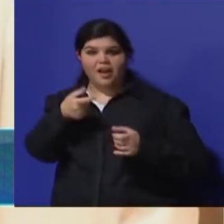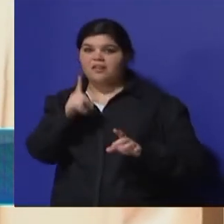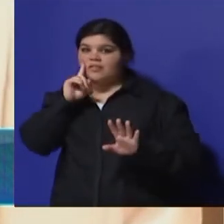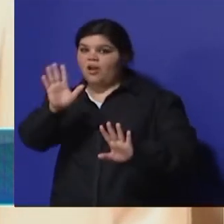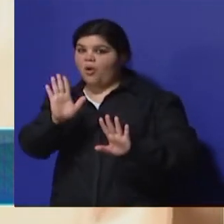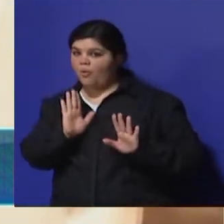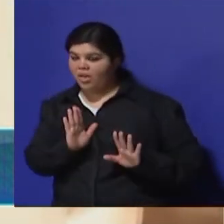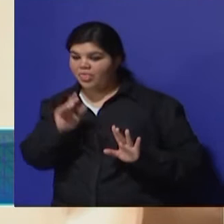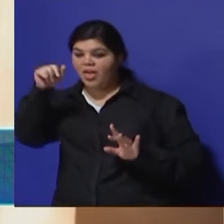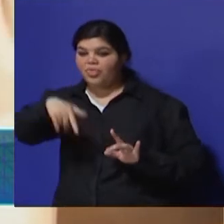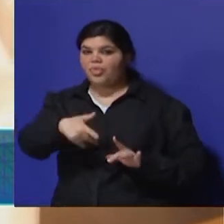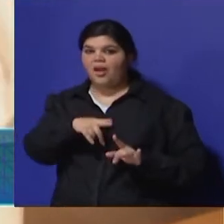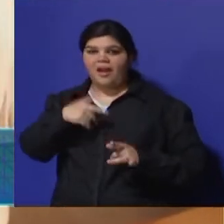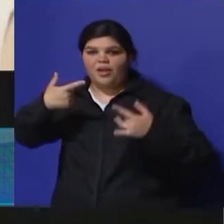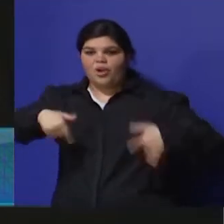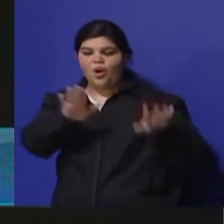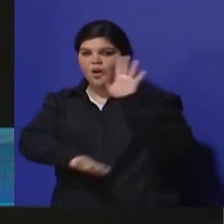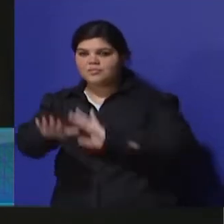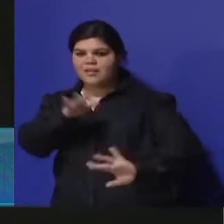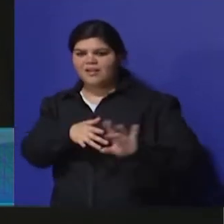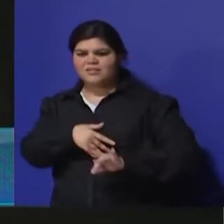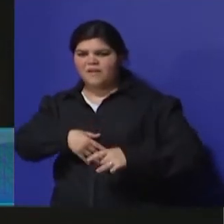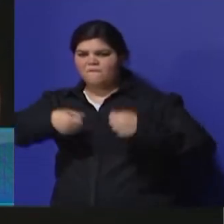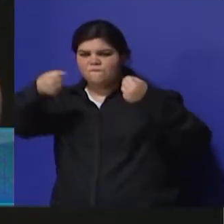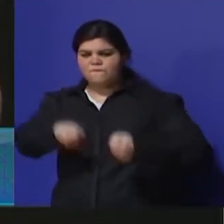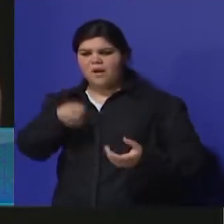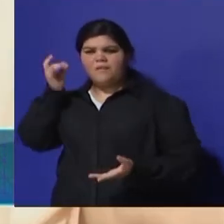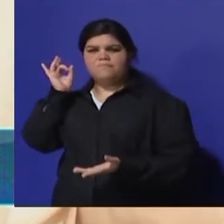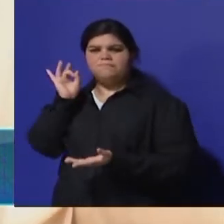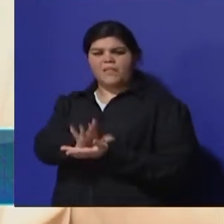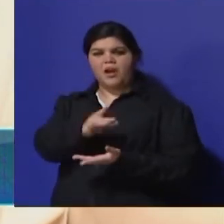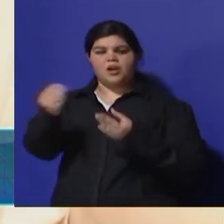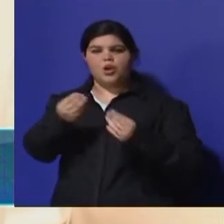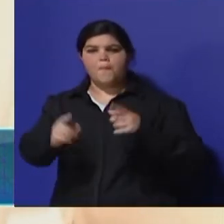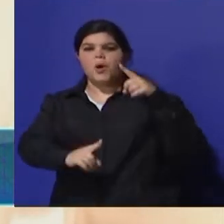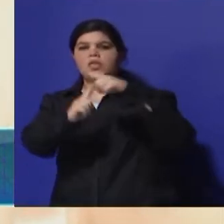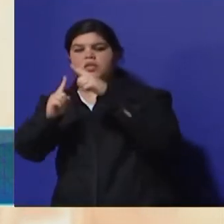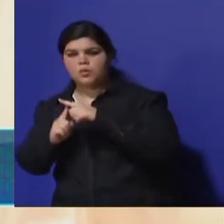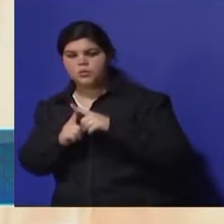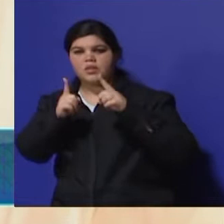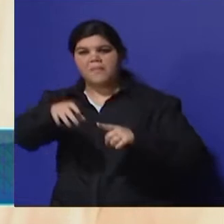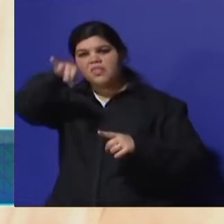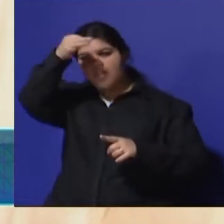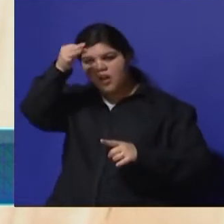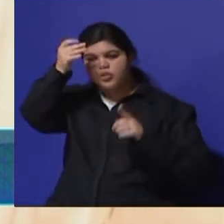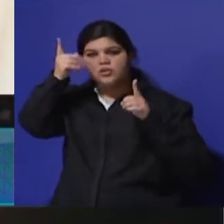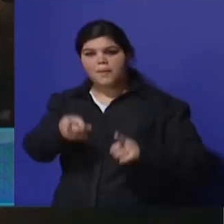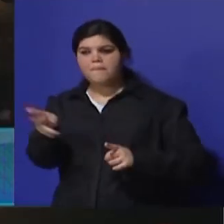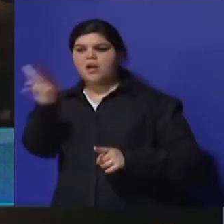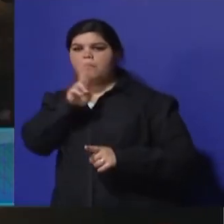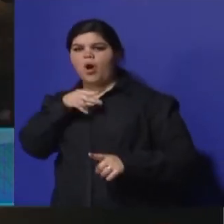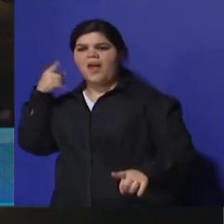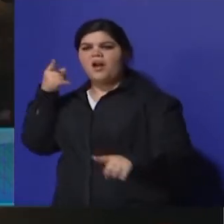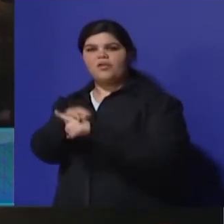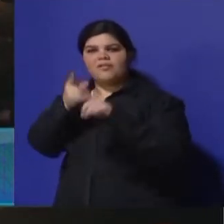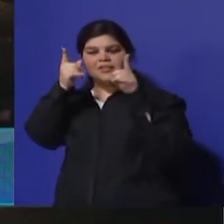desde ahí se viene todo un despliegue de golpes bien duros y contundentes a las instituciones, al teatro mismo y sobre todo a la mujer. Y esto